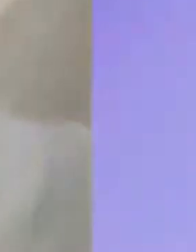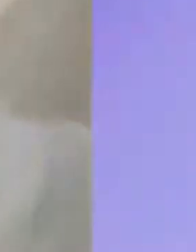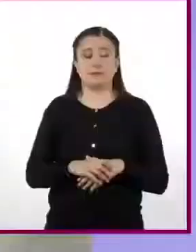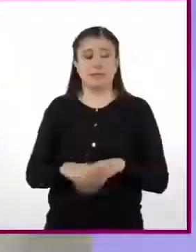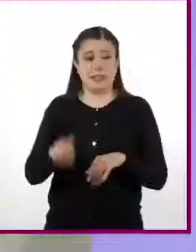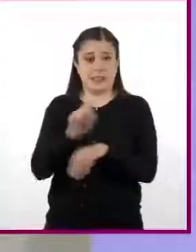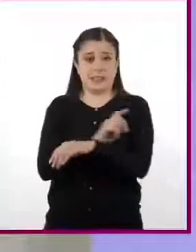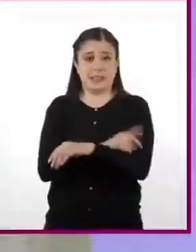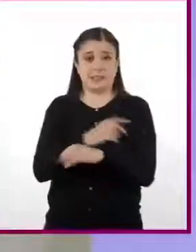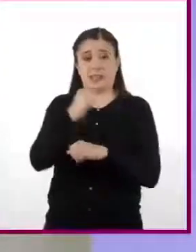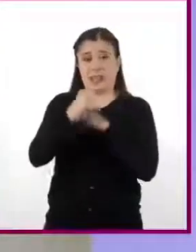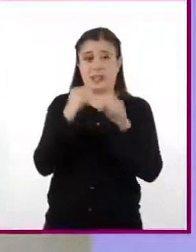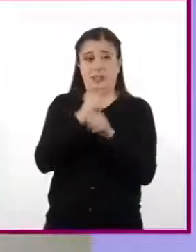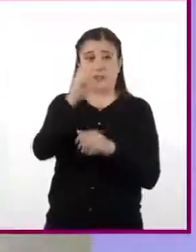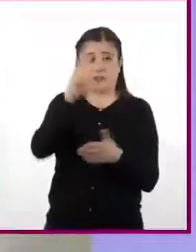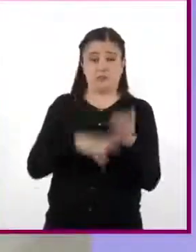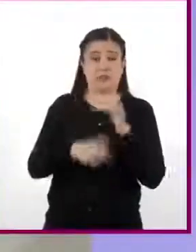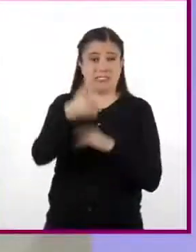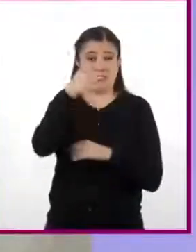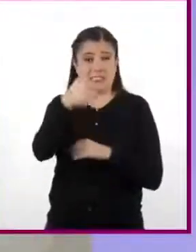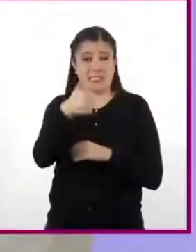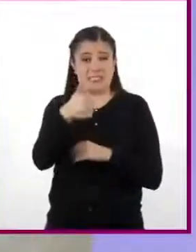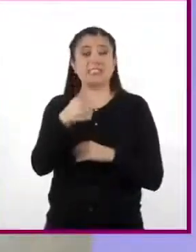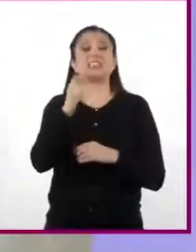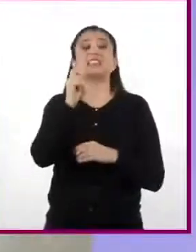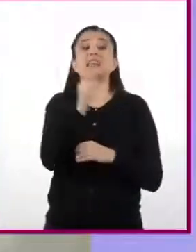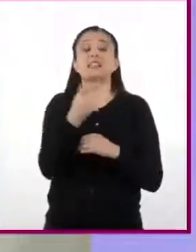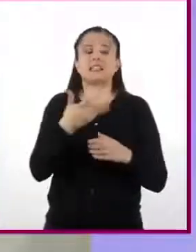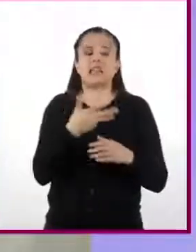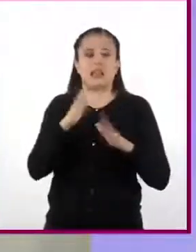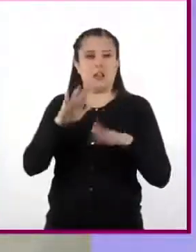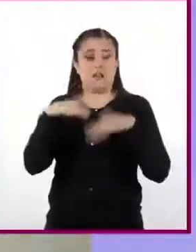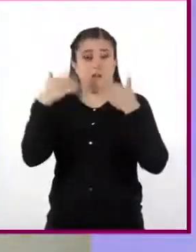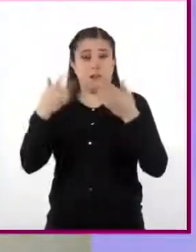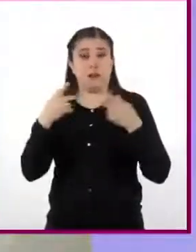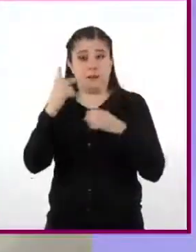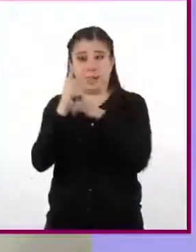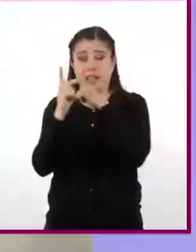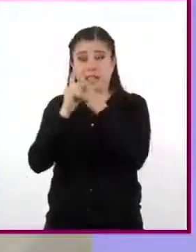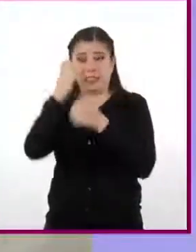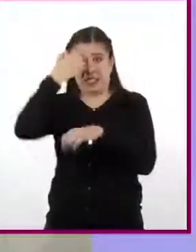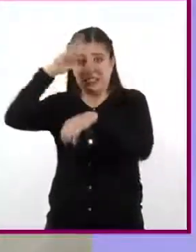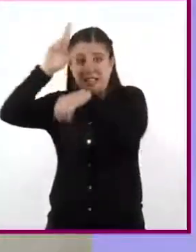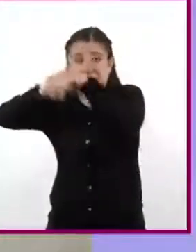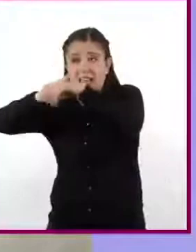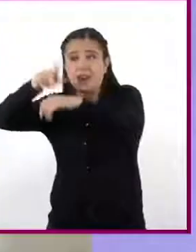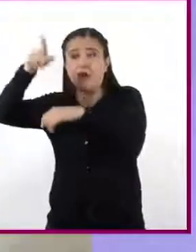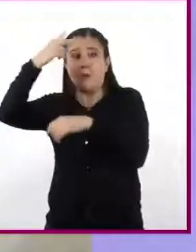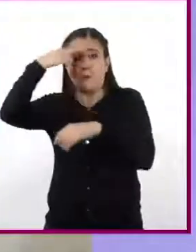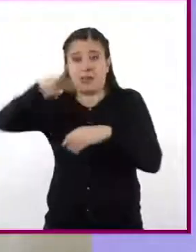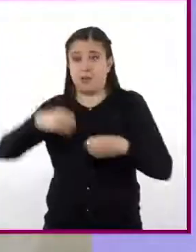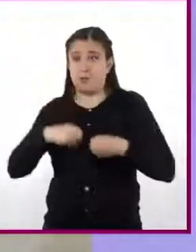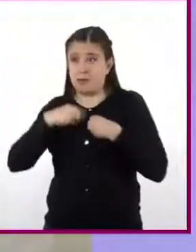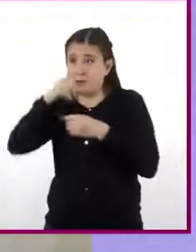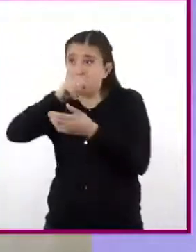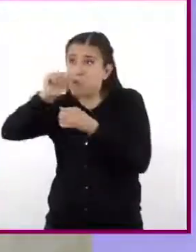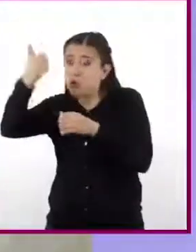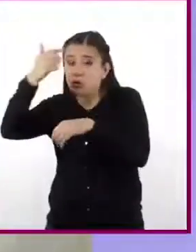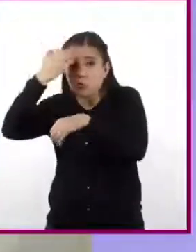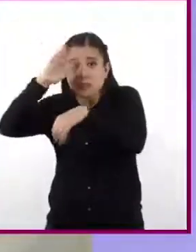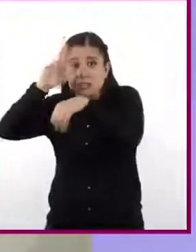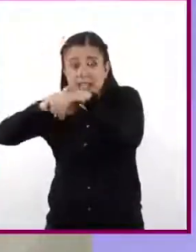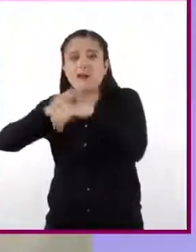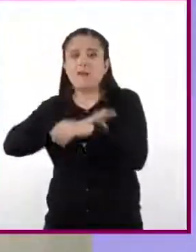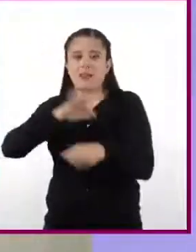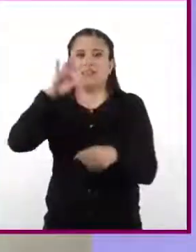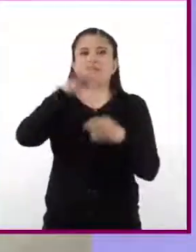Desde el año 2006, los mexicanos que residen fuera del país tienen derecho a votar para elegir presidente de la República, pero